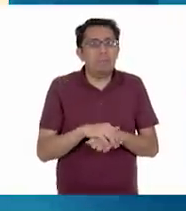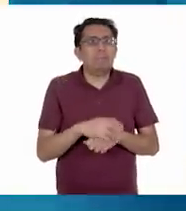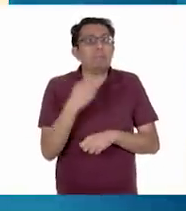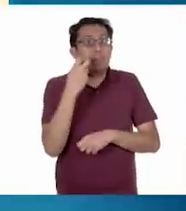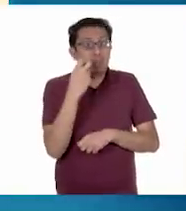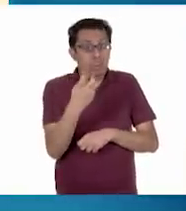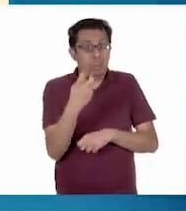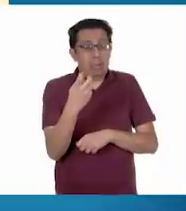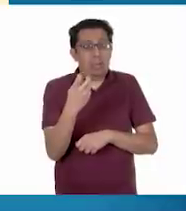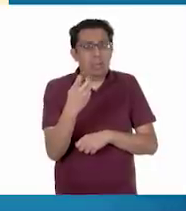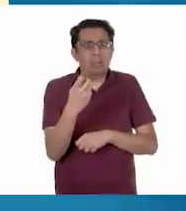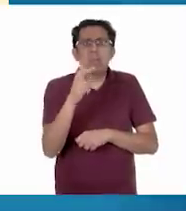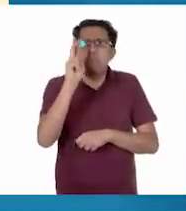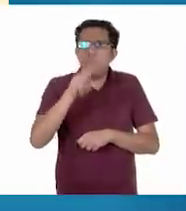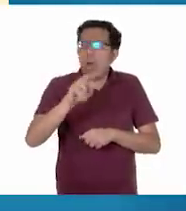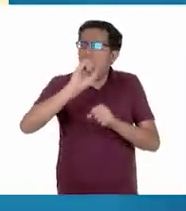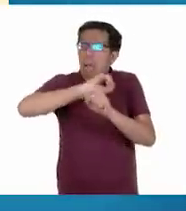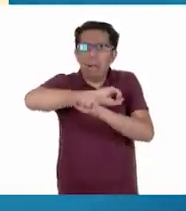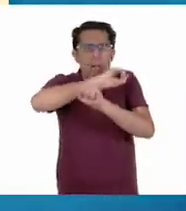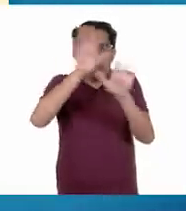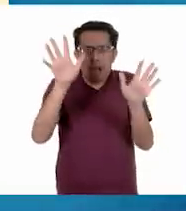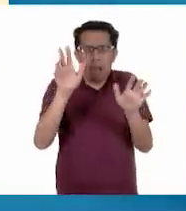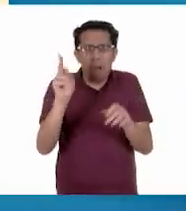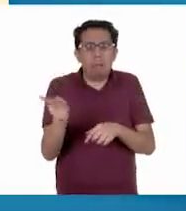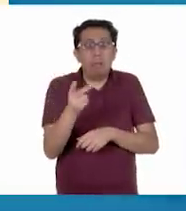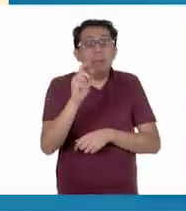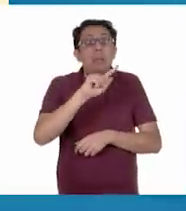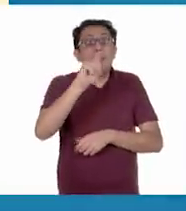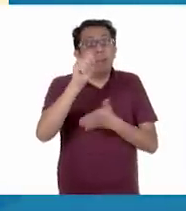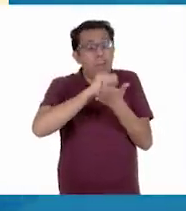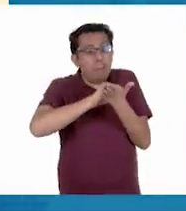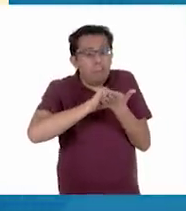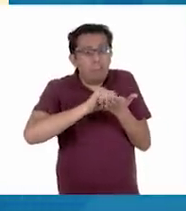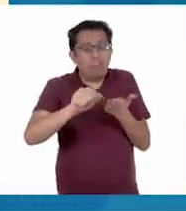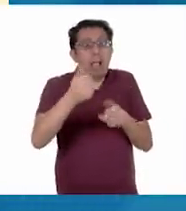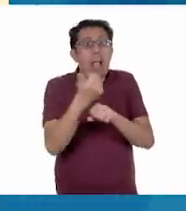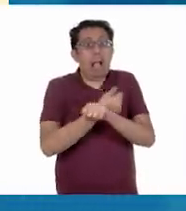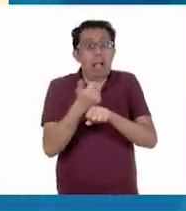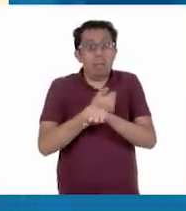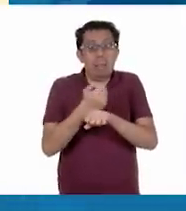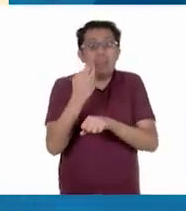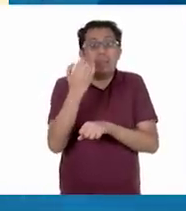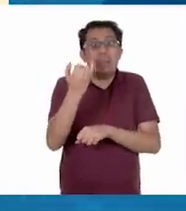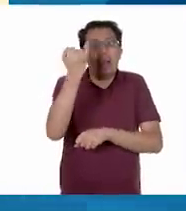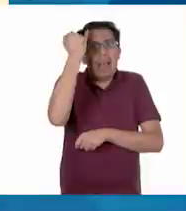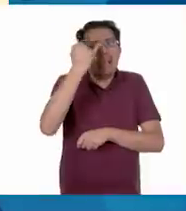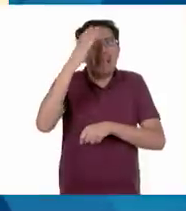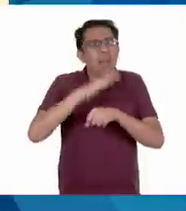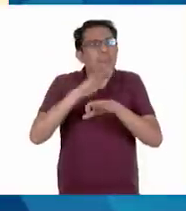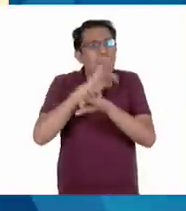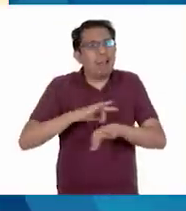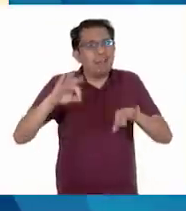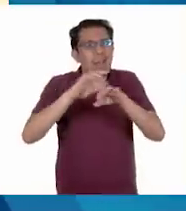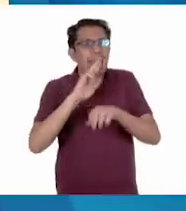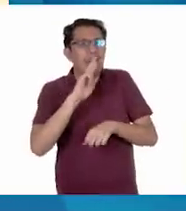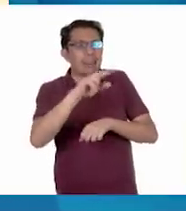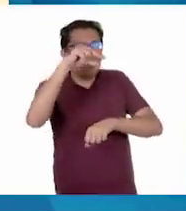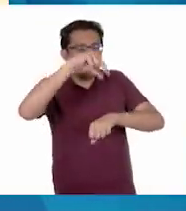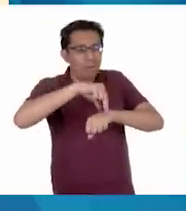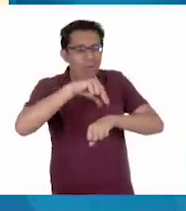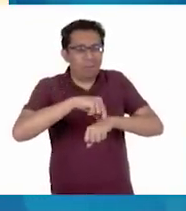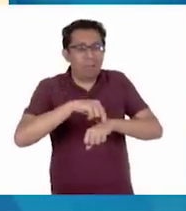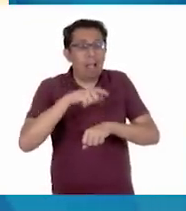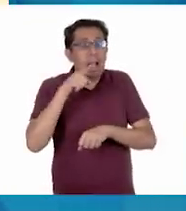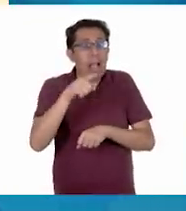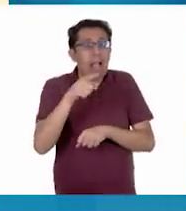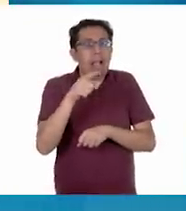pregunta muy clara. Y en amarillo tenemos la idea clave de la respuesta de la doctora Luz. En esa frase está contenido